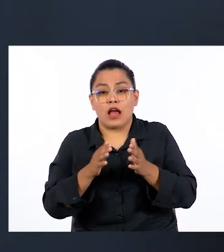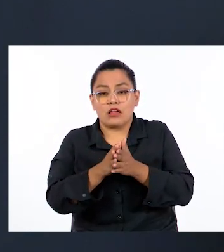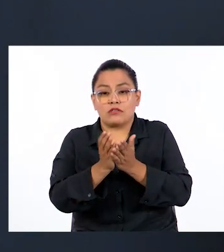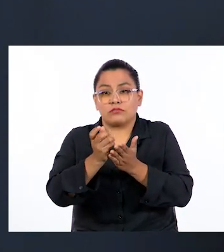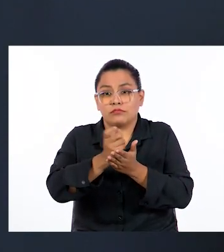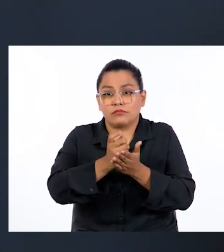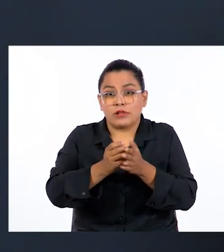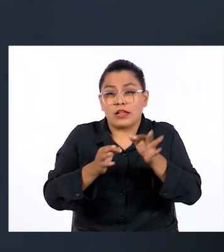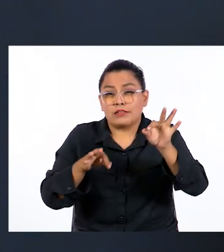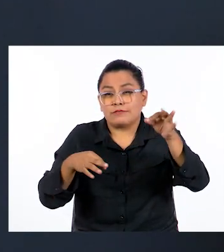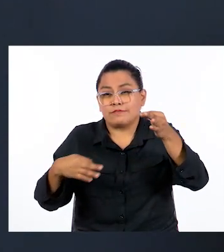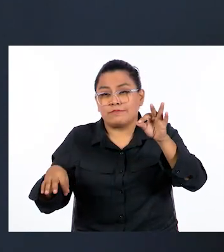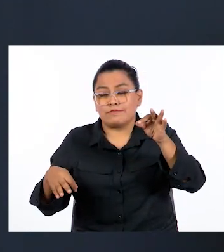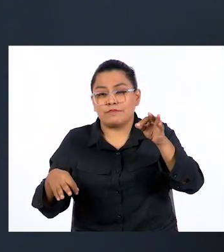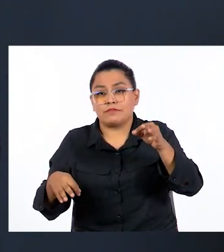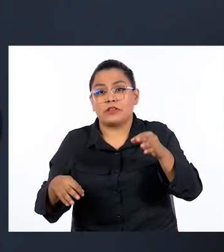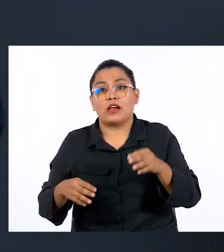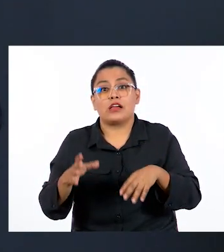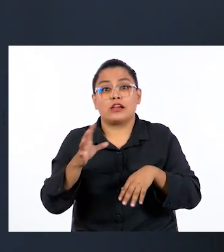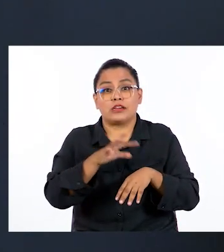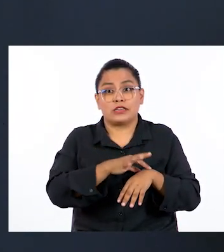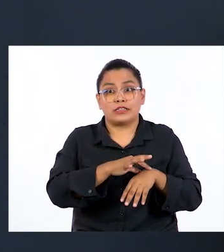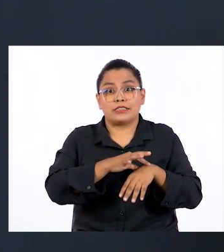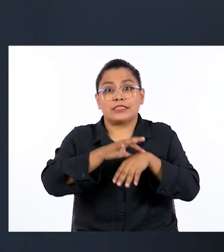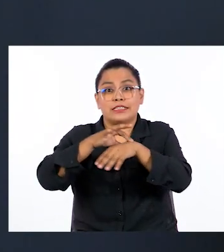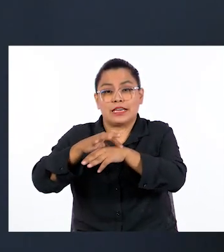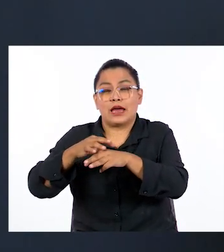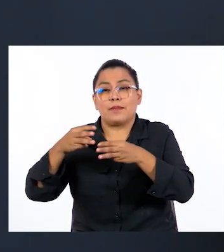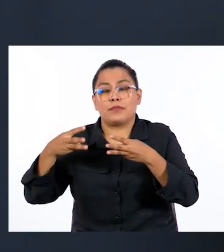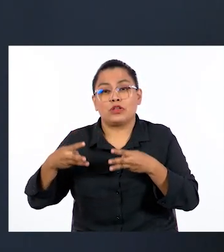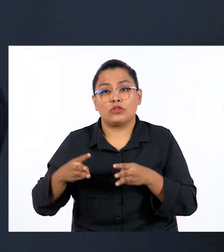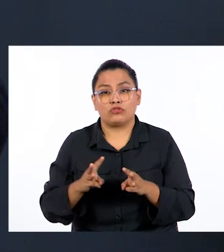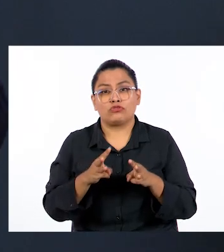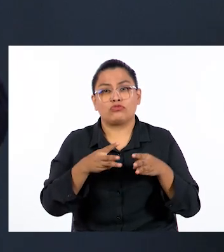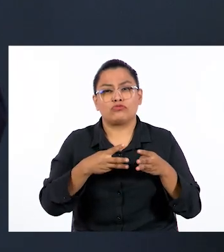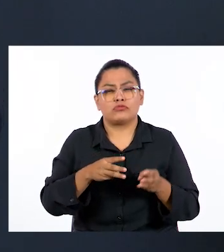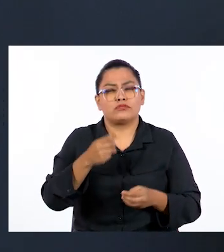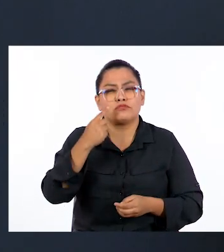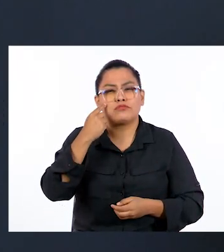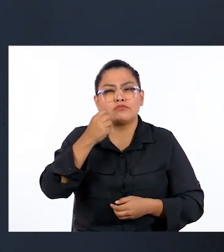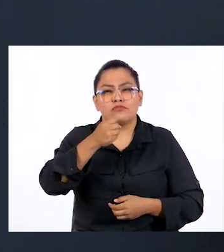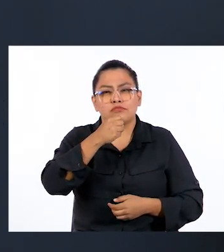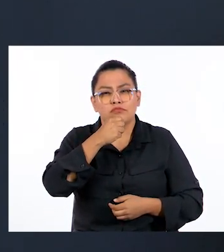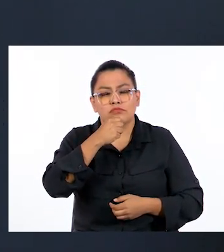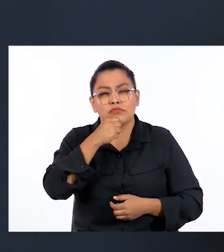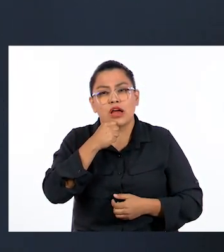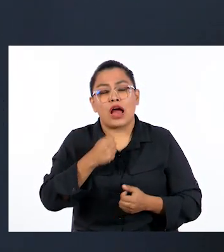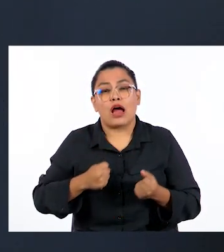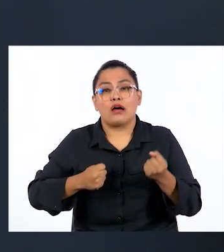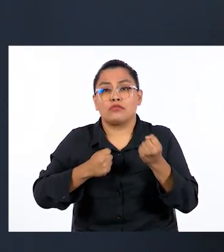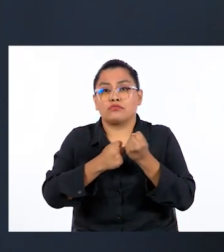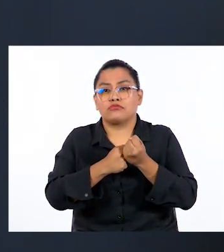nuestra guía metodológica. En ella encontraremos información que nos orienta a las actividades como